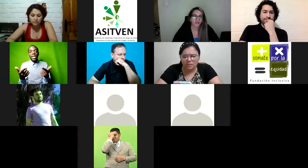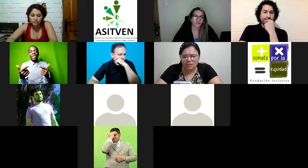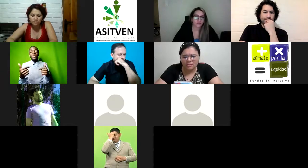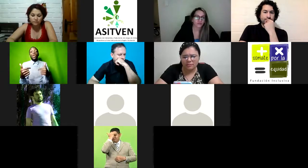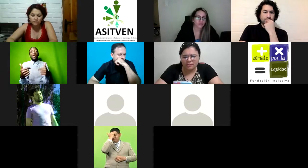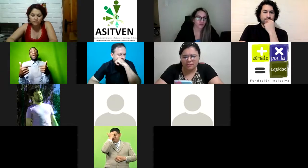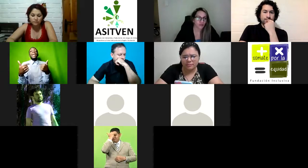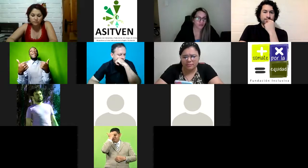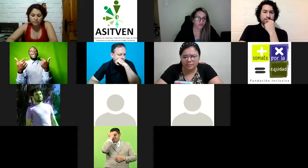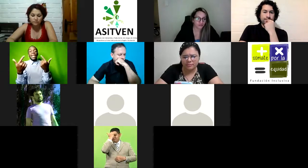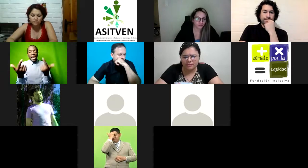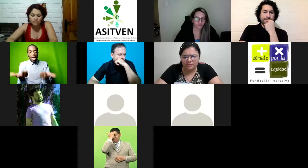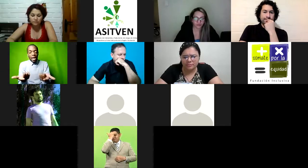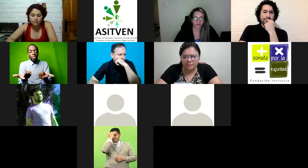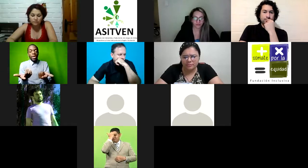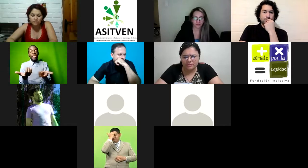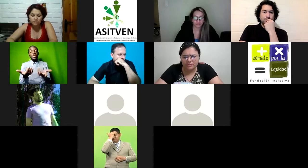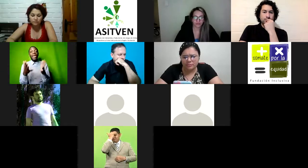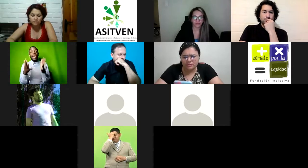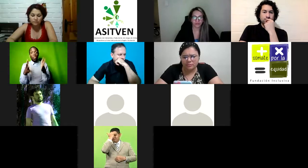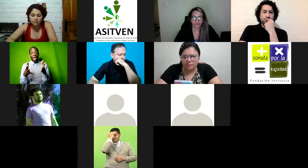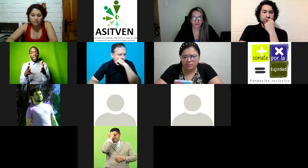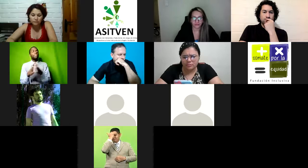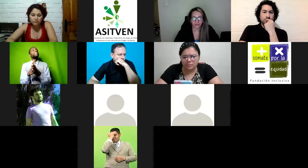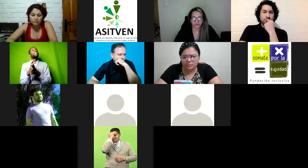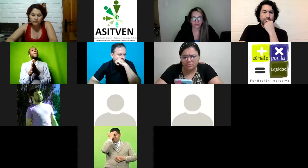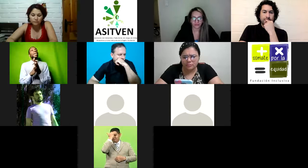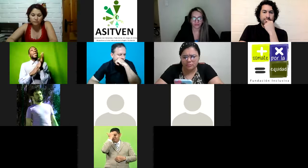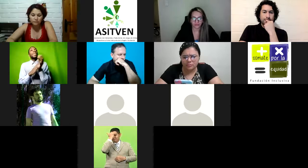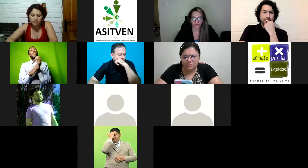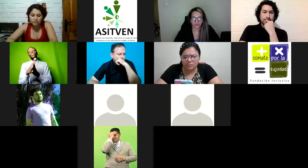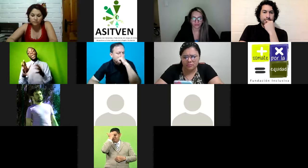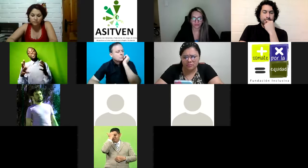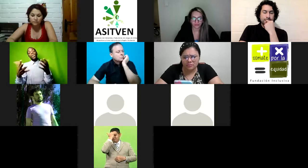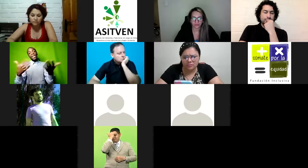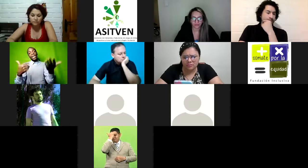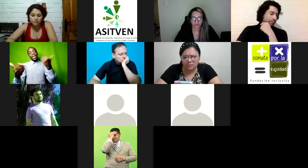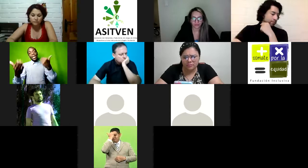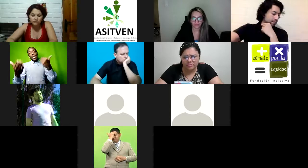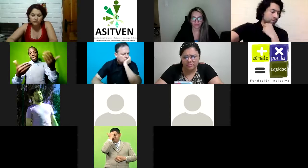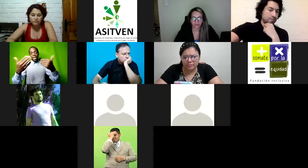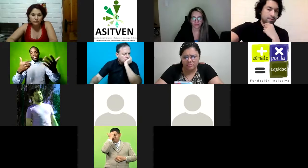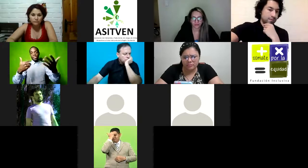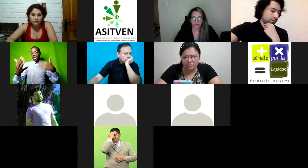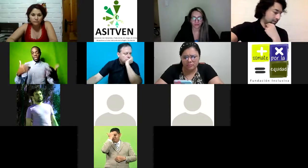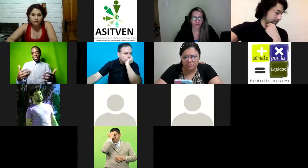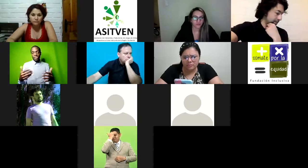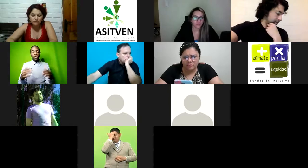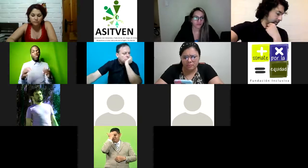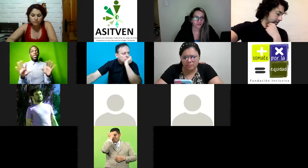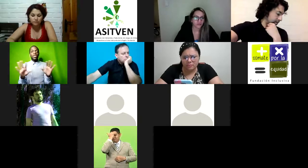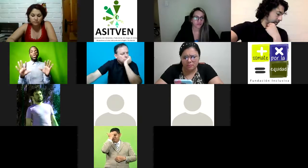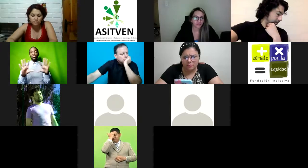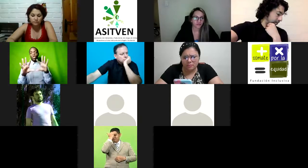en señas internacionales o sobre la lengua de señas internacional, la WASI. Entonces, su ánimo es que hayan más intérpretes.